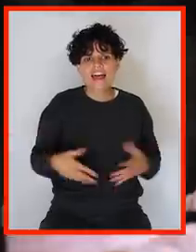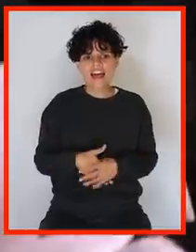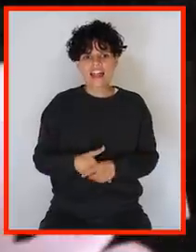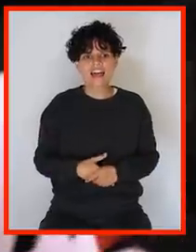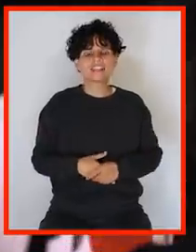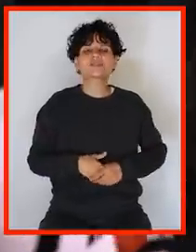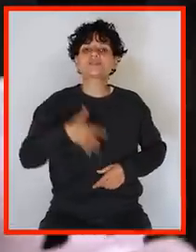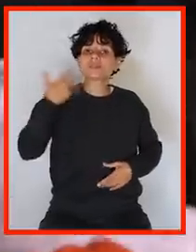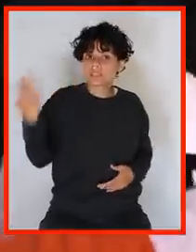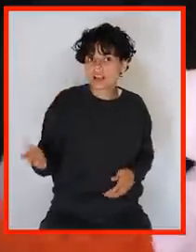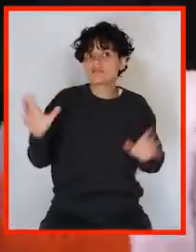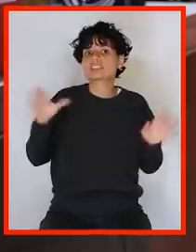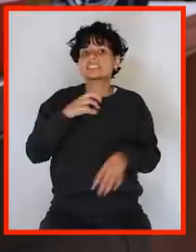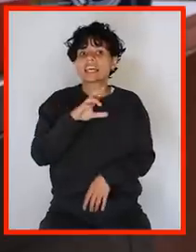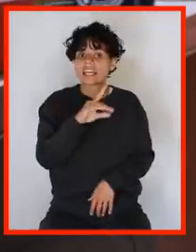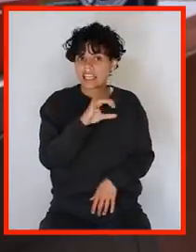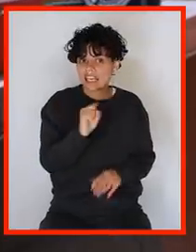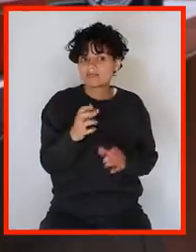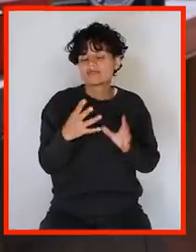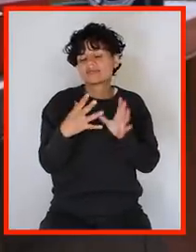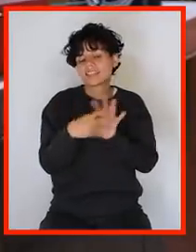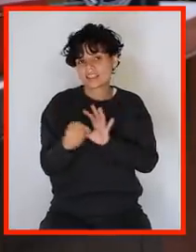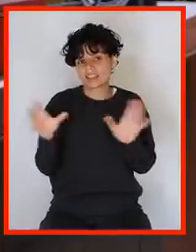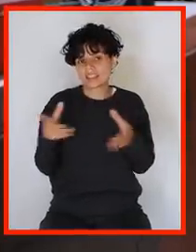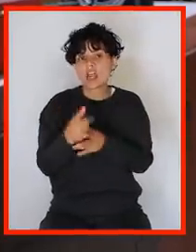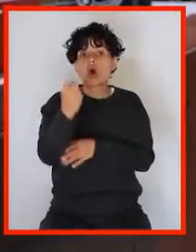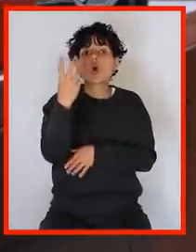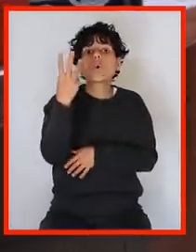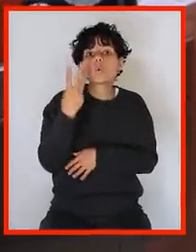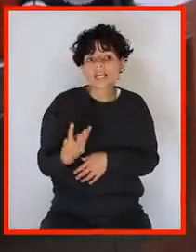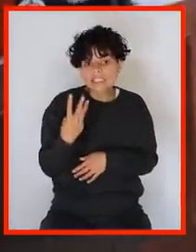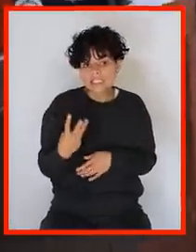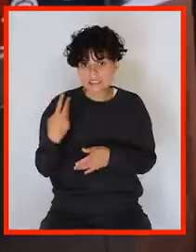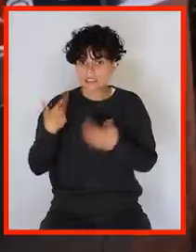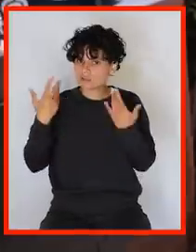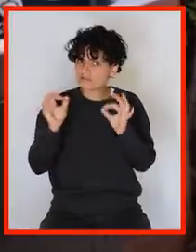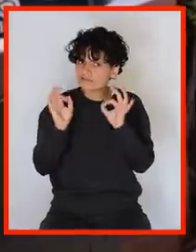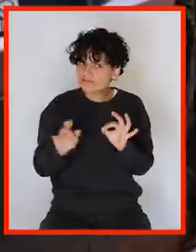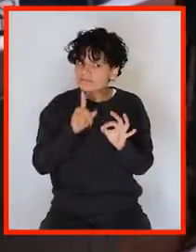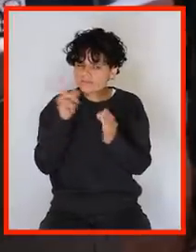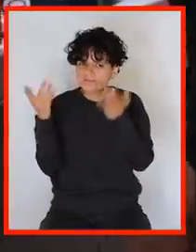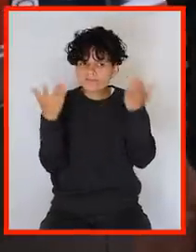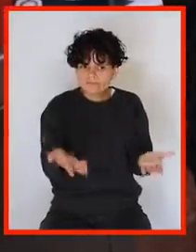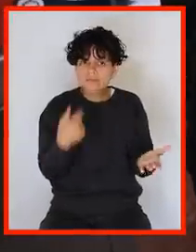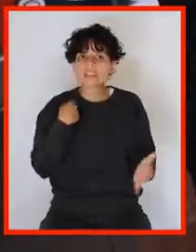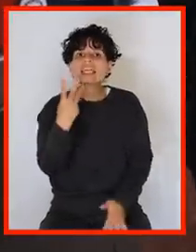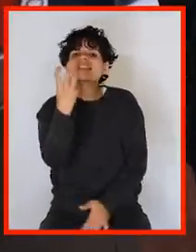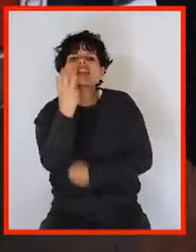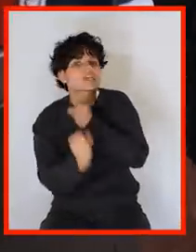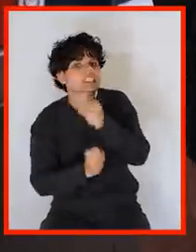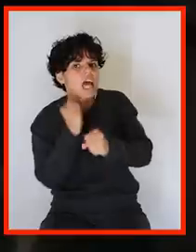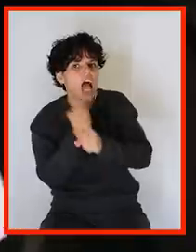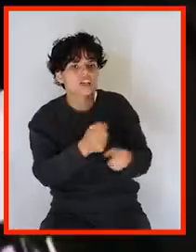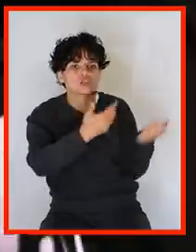No conforme. Don Juliano. No conforme. Con traer un buen whisky, te trae uno de 13 años, weón. De 13 años, no